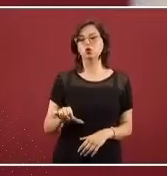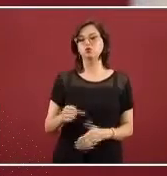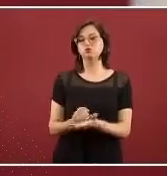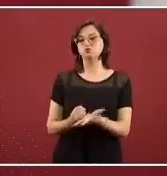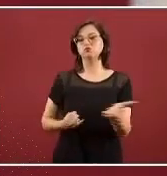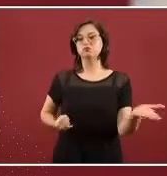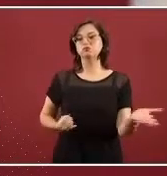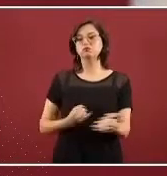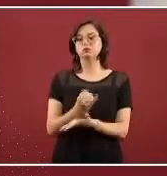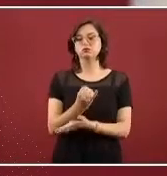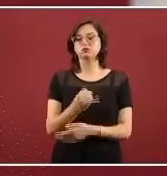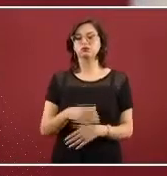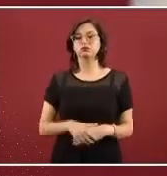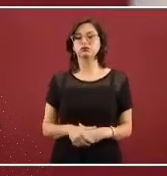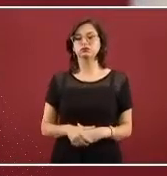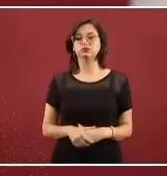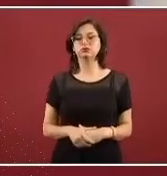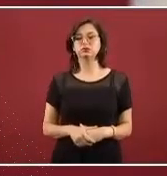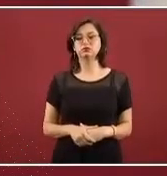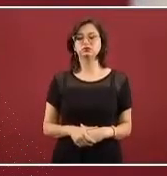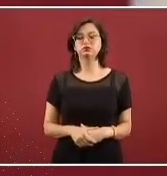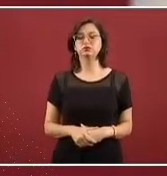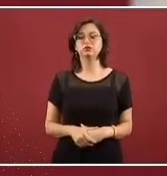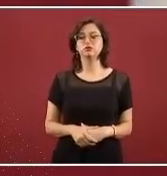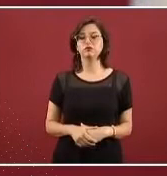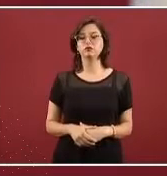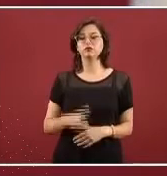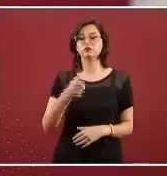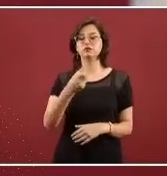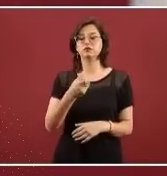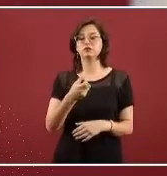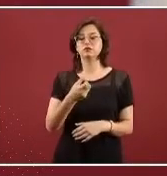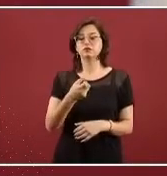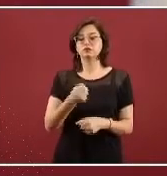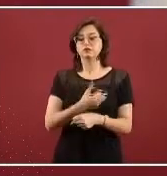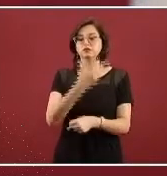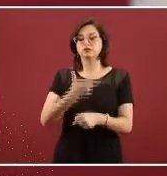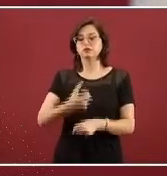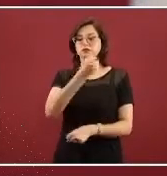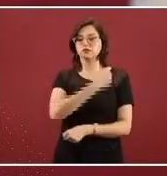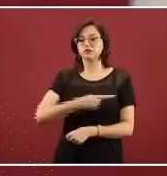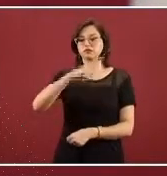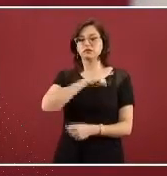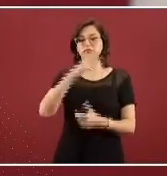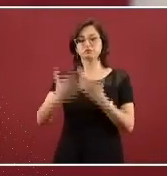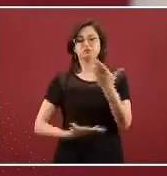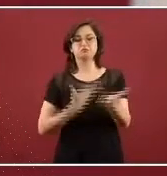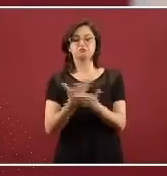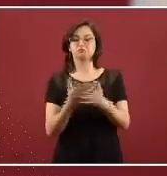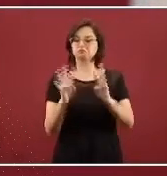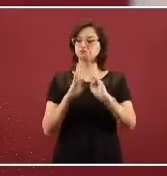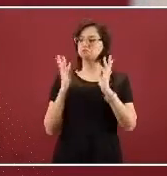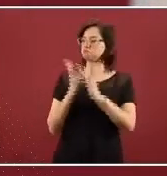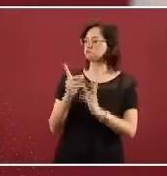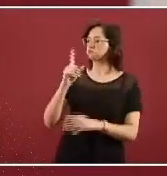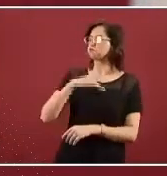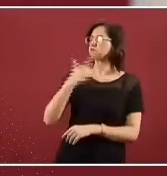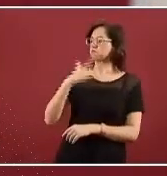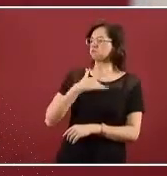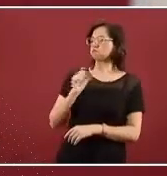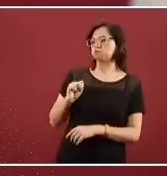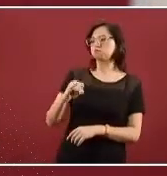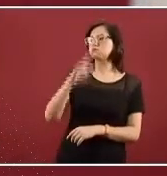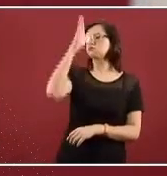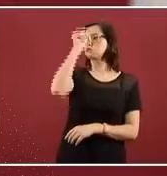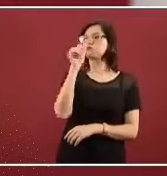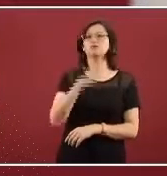resolvió. Estas son las medidas que ha propuesto la Secretaría de Salud y que ha adoptado el Consejo de Salubridad General como medidas de seguridad